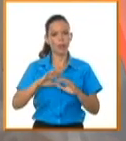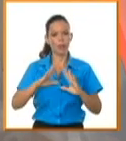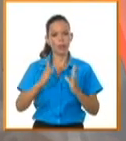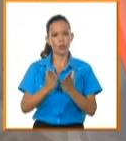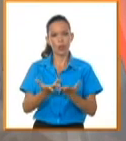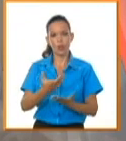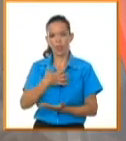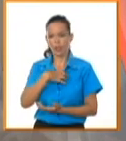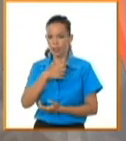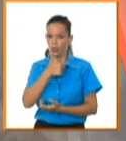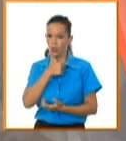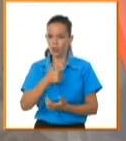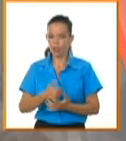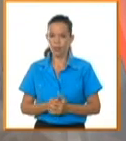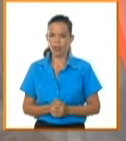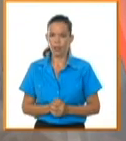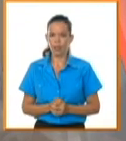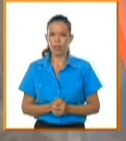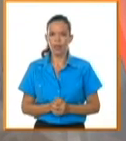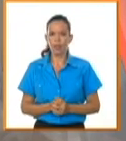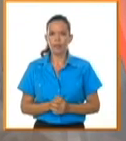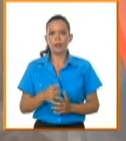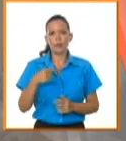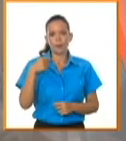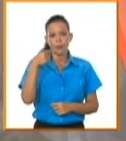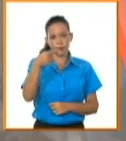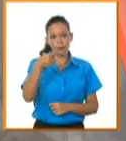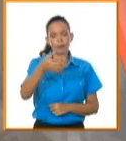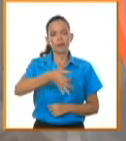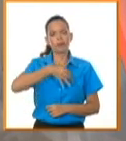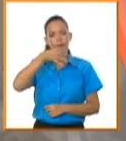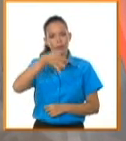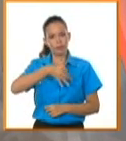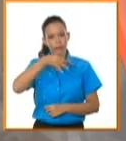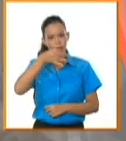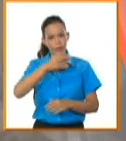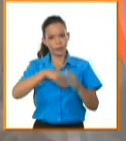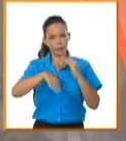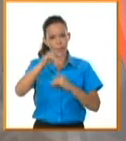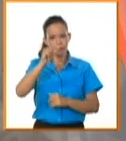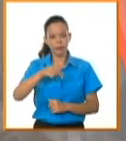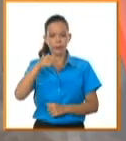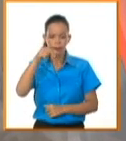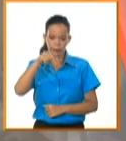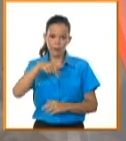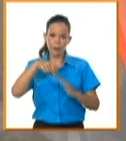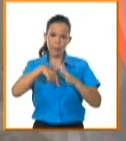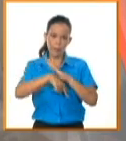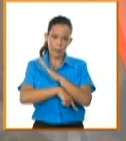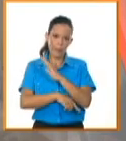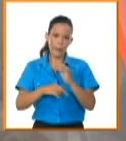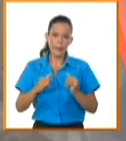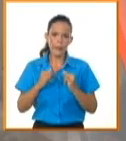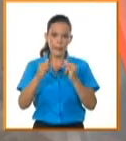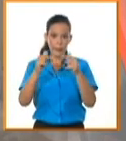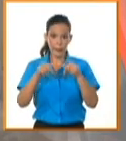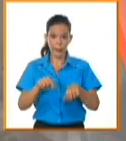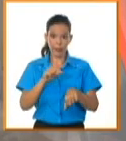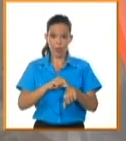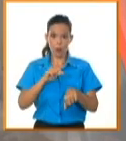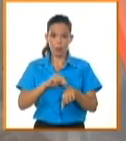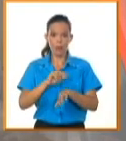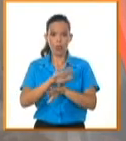uso de estos servicios primero como explicábamos explicaba el ministro Y hoy yo le voy a ampliar hay que decir que en estos momentos se concluyó